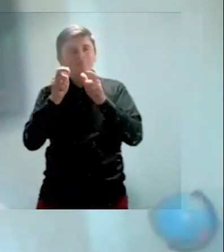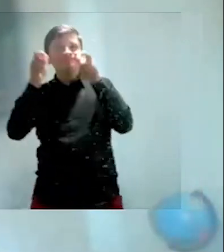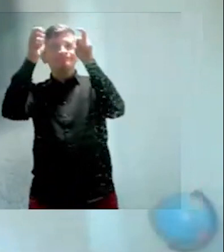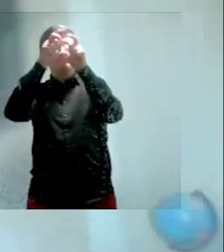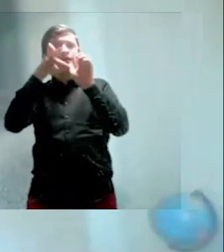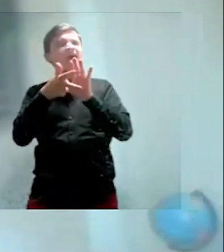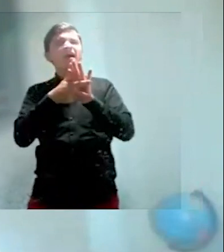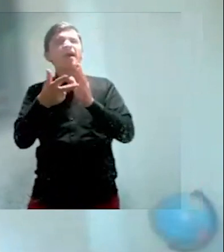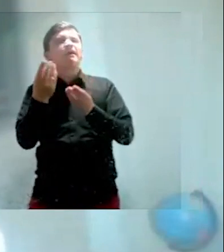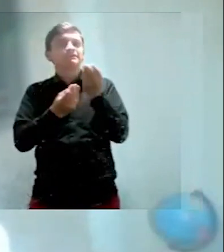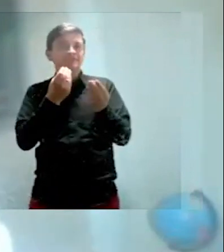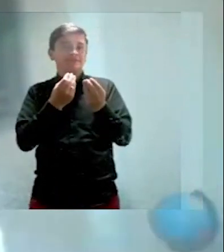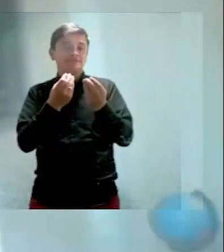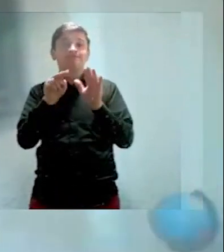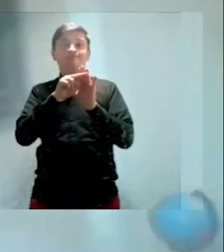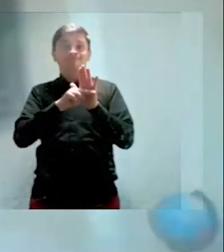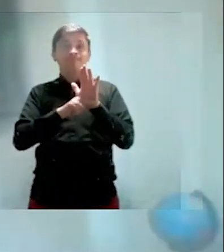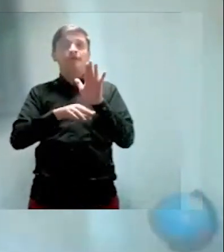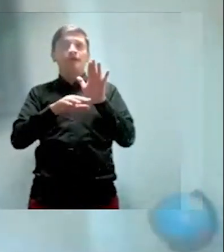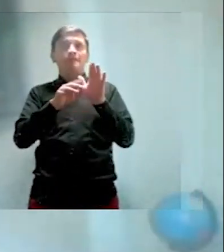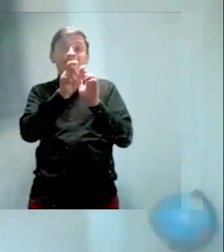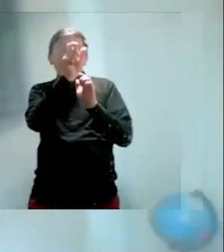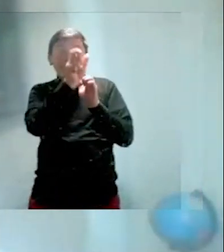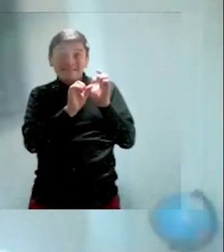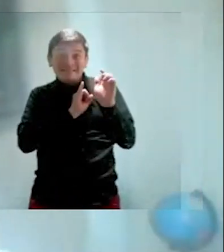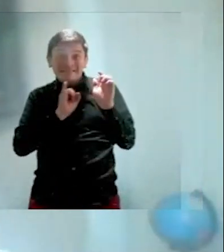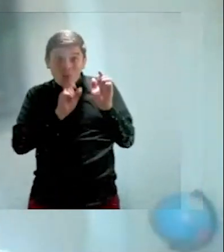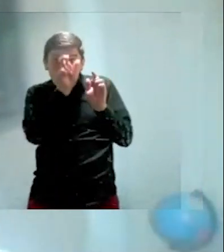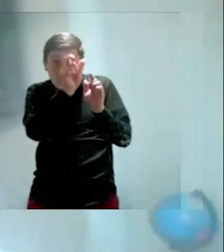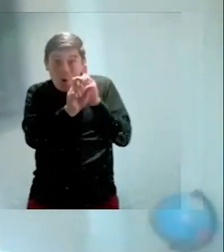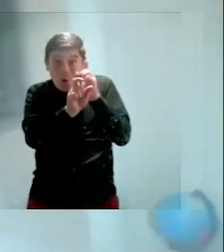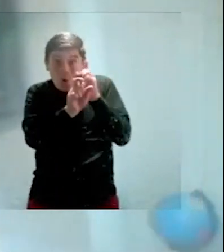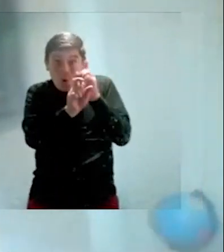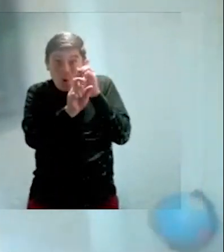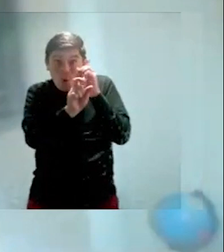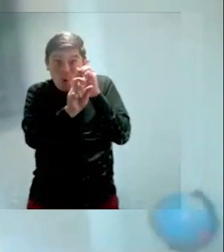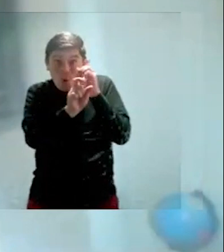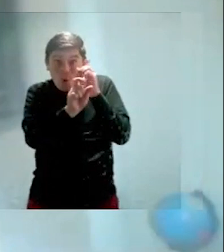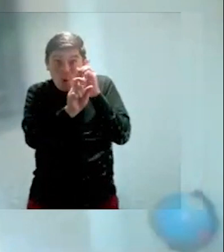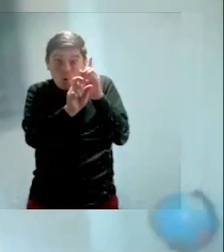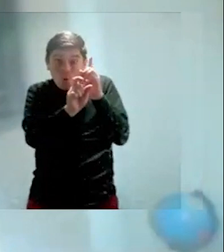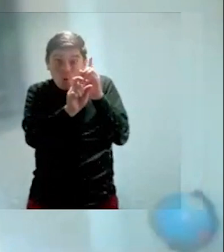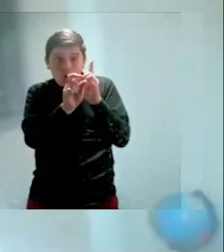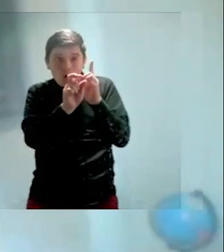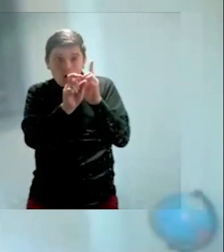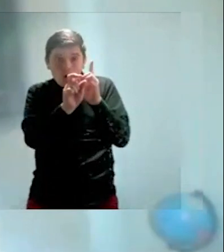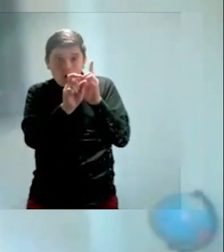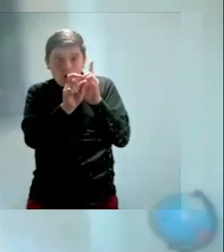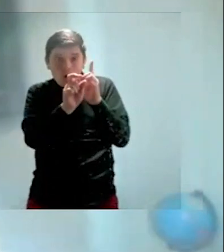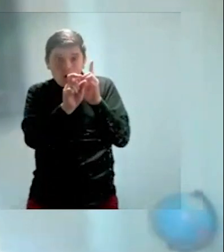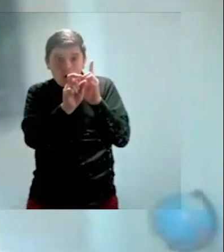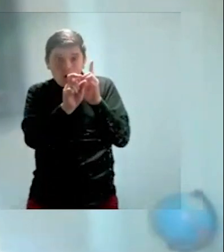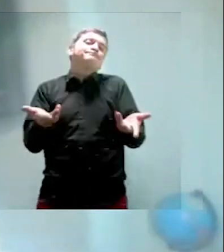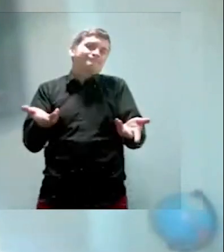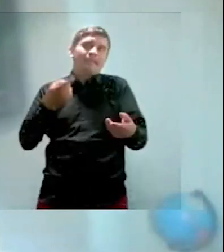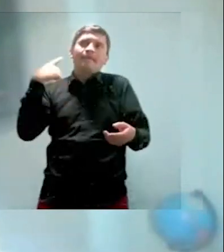unas disidencias y unos salvamentos de voto que se vienen presentando por parte de uno de los magistrados actuales de la Corte,